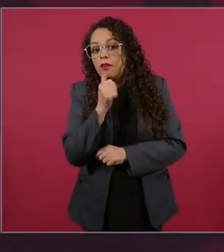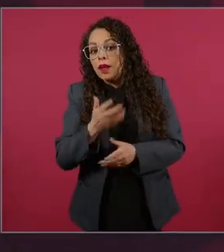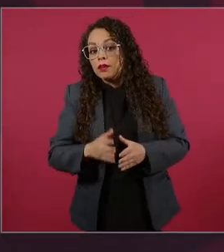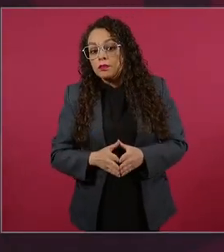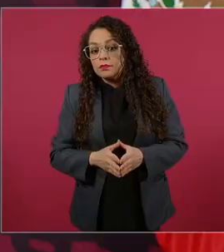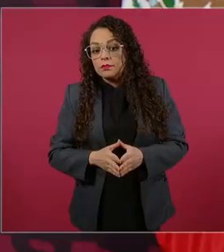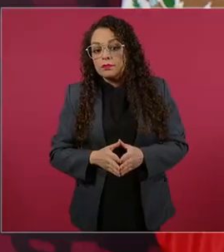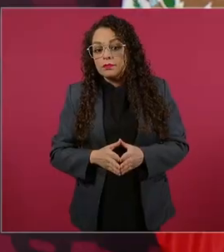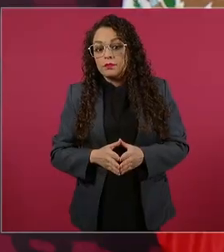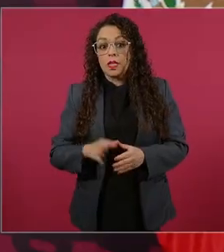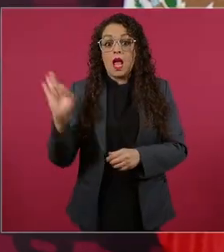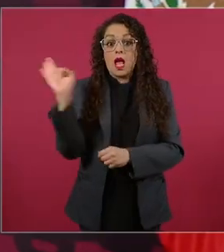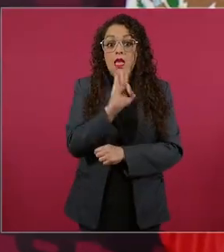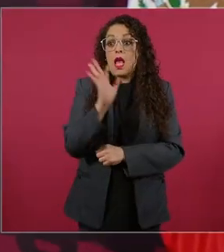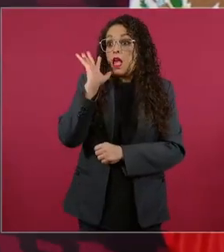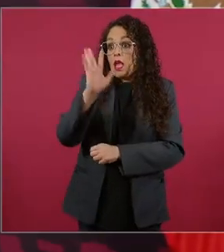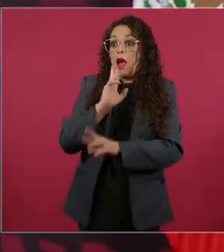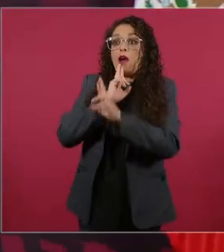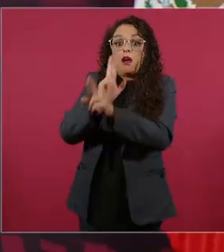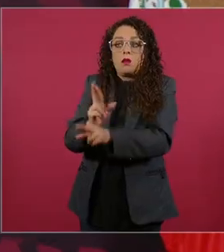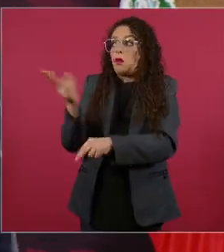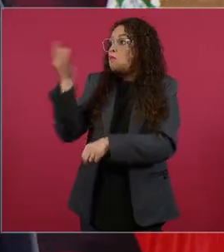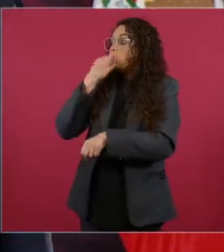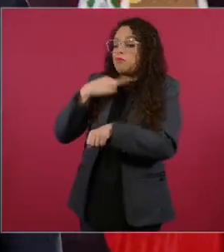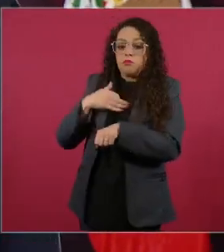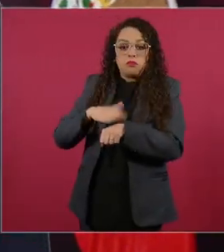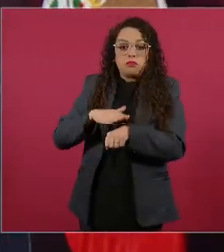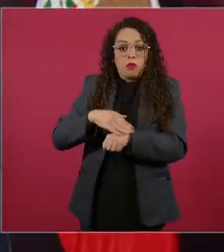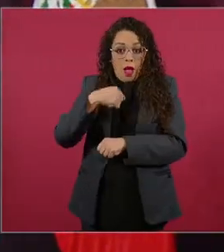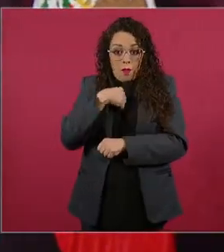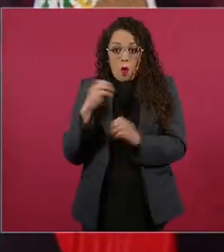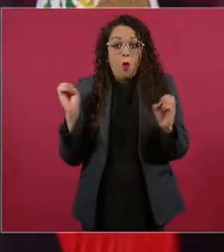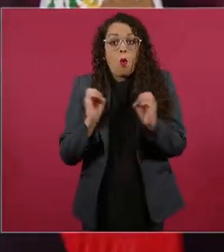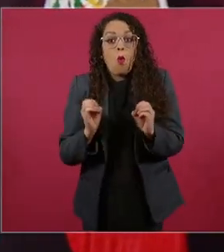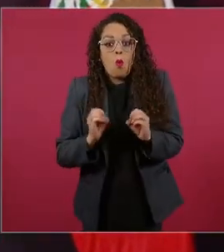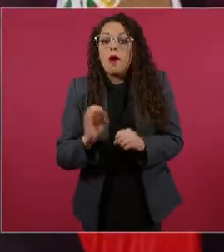les dieron respuesta y no nos han informado. Entonces, a ver si